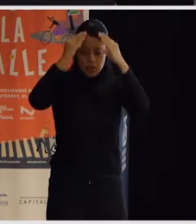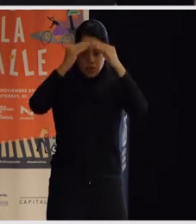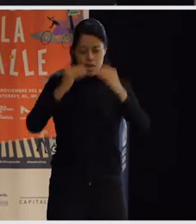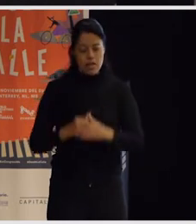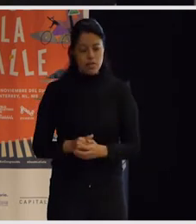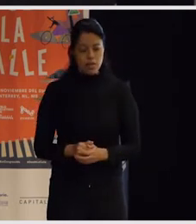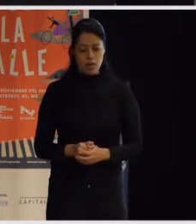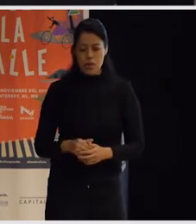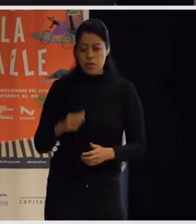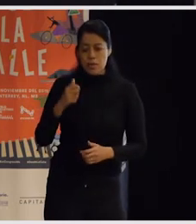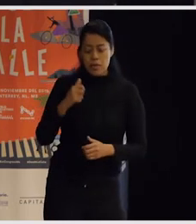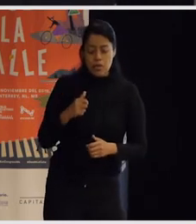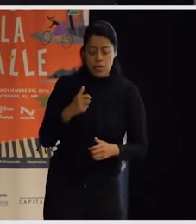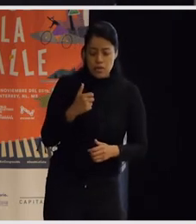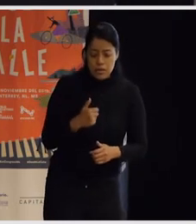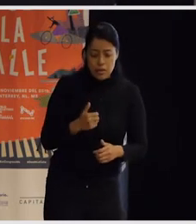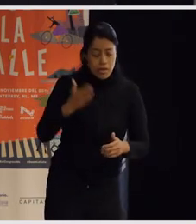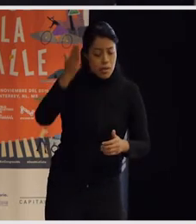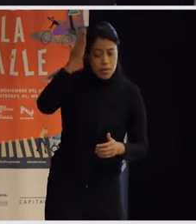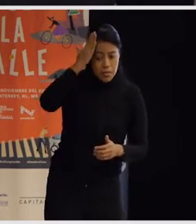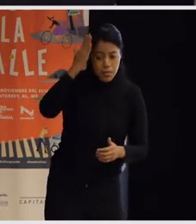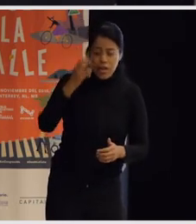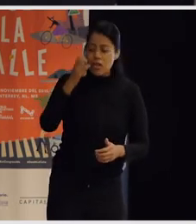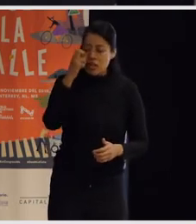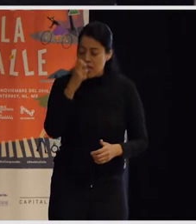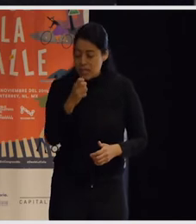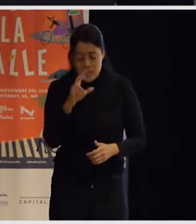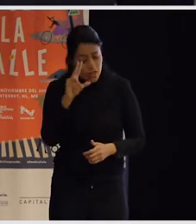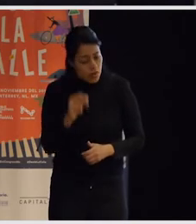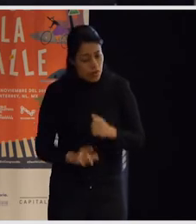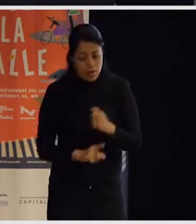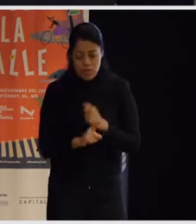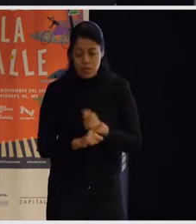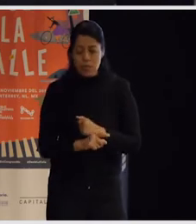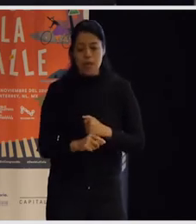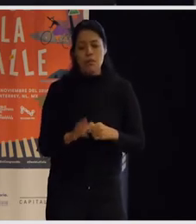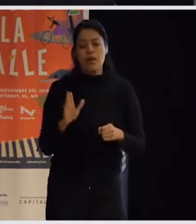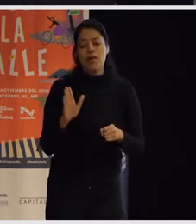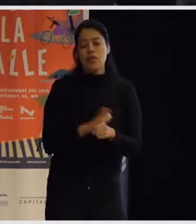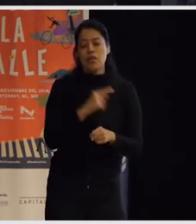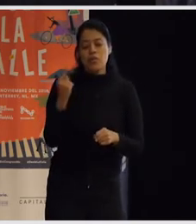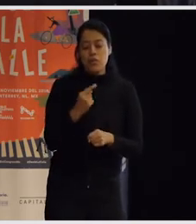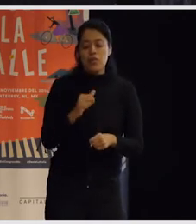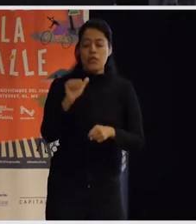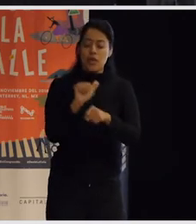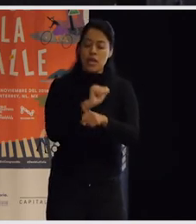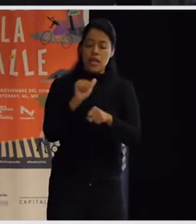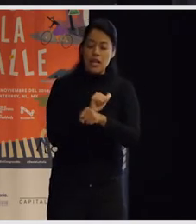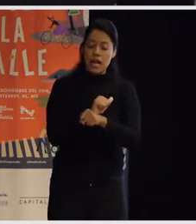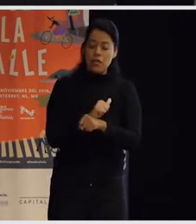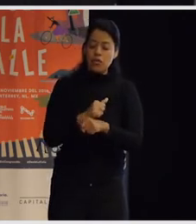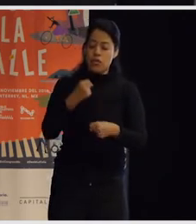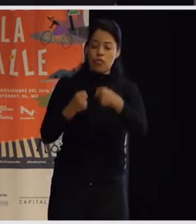traigas casco no traigas casco te vas a romper la cabeza no ese no es el verdadero problema el verdadero problema fue el conductor en exceso de velocidad en una